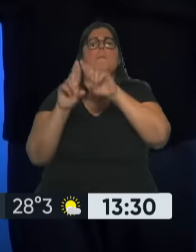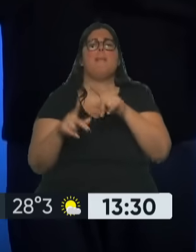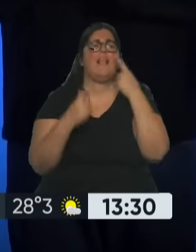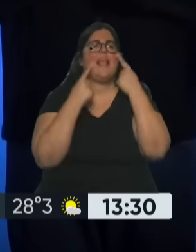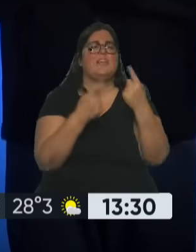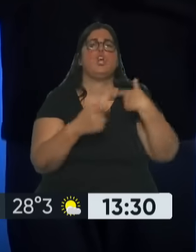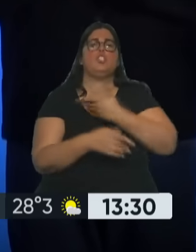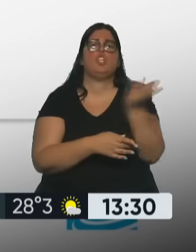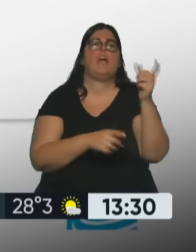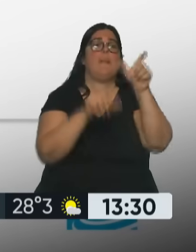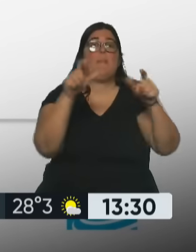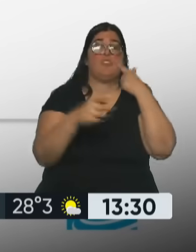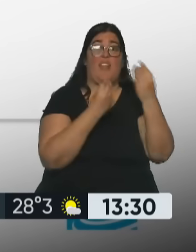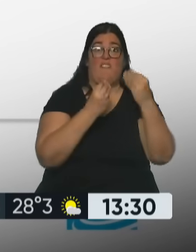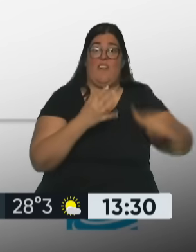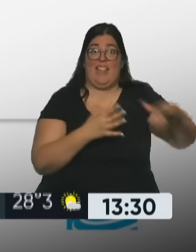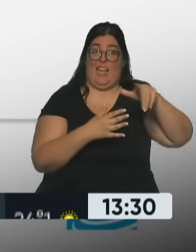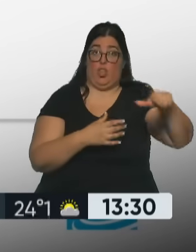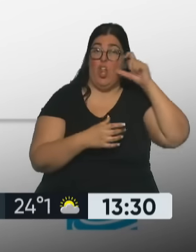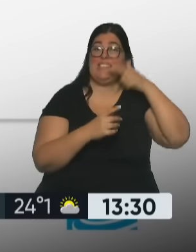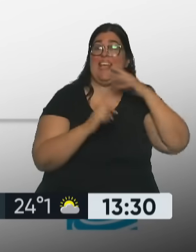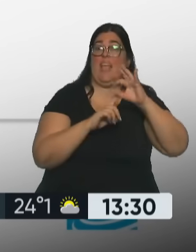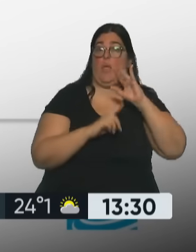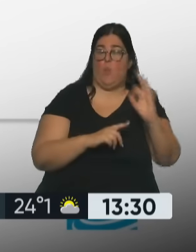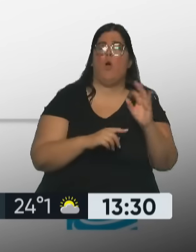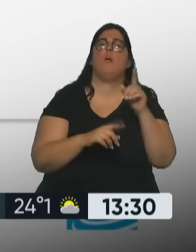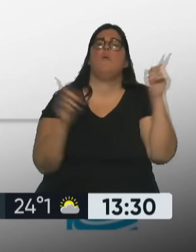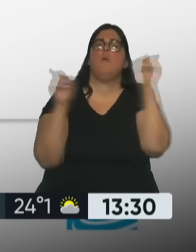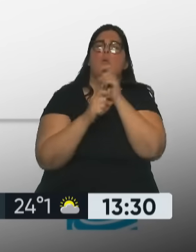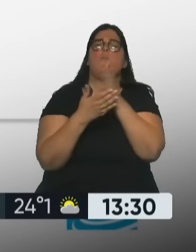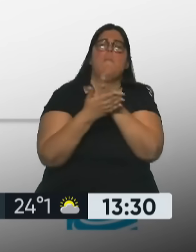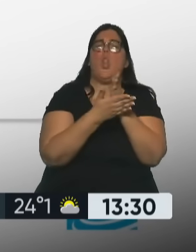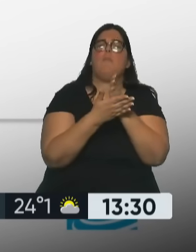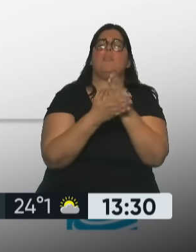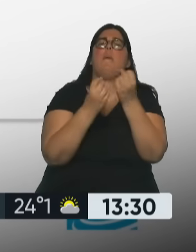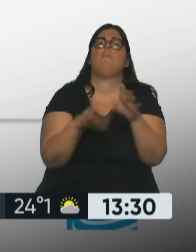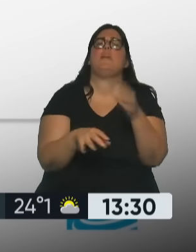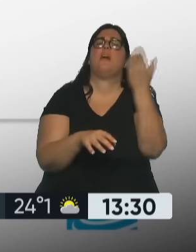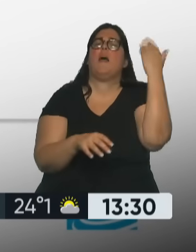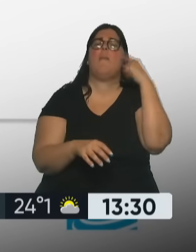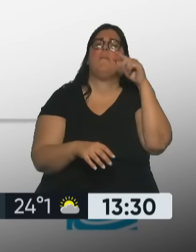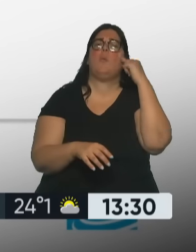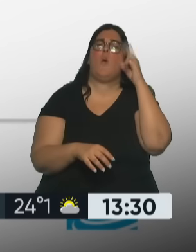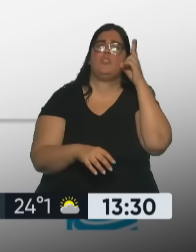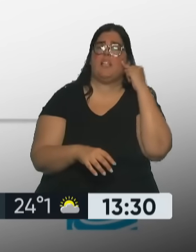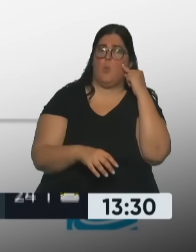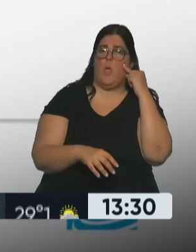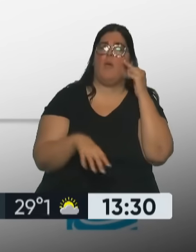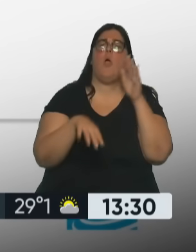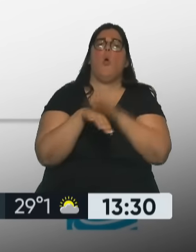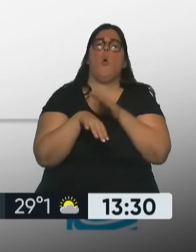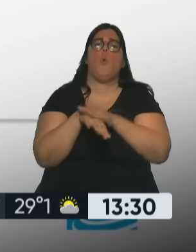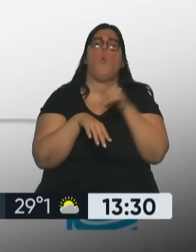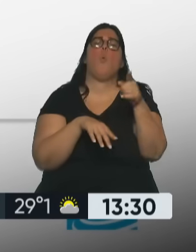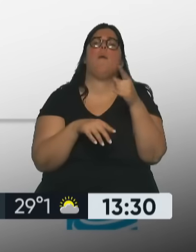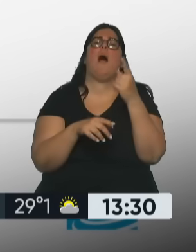la población de ese territorio. Las diferencias por los límites fronterizos comenzaron en 1899 a raíz de un laudo arbitral que